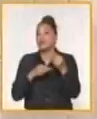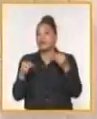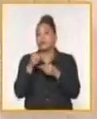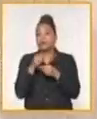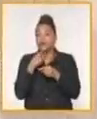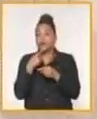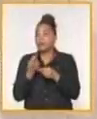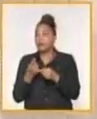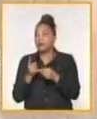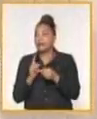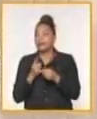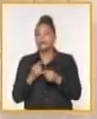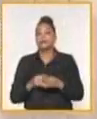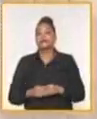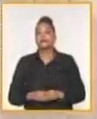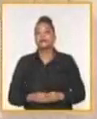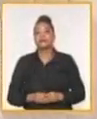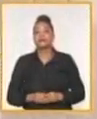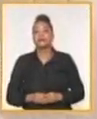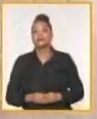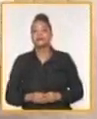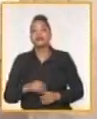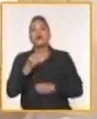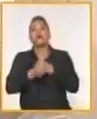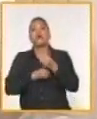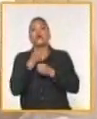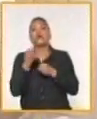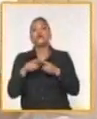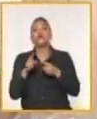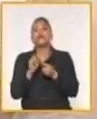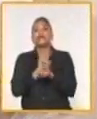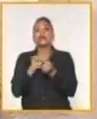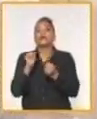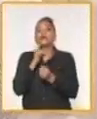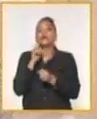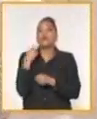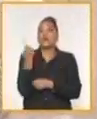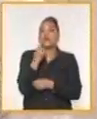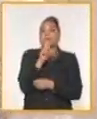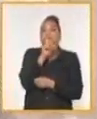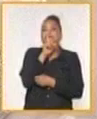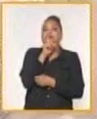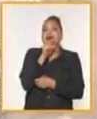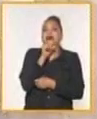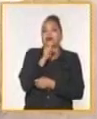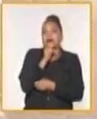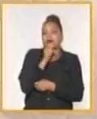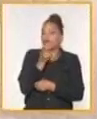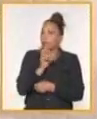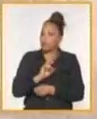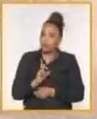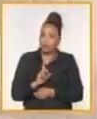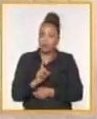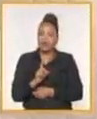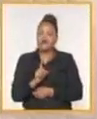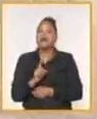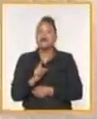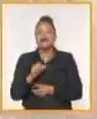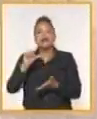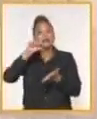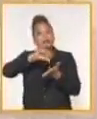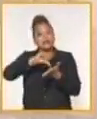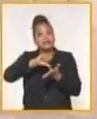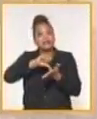en colonialista que utiliza métodos terroristas, pero nadie lo dice. Entonces, estamos en un mundo donde Irán,